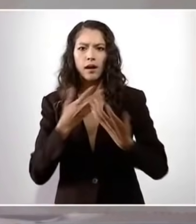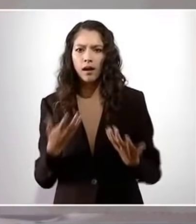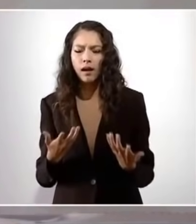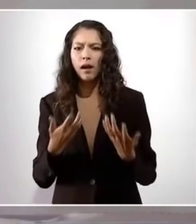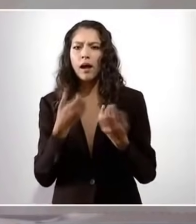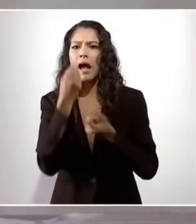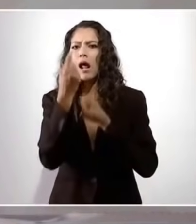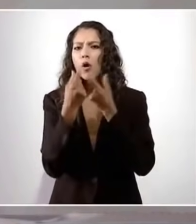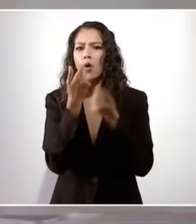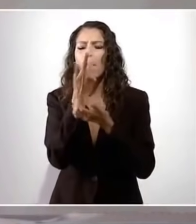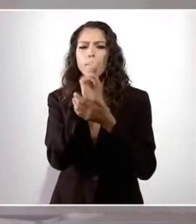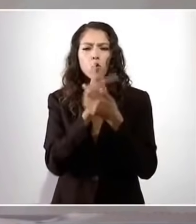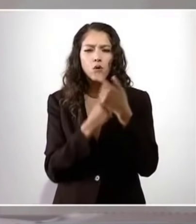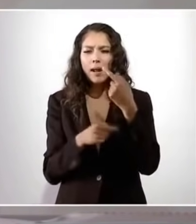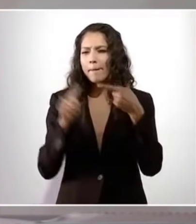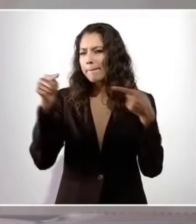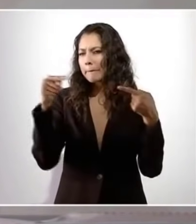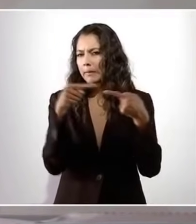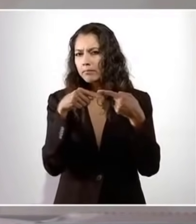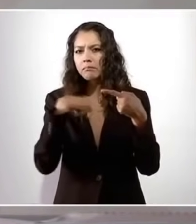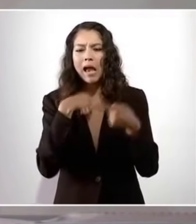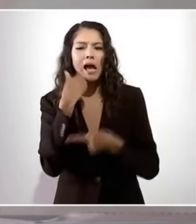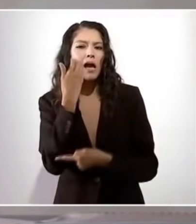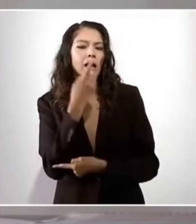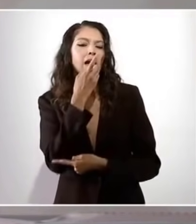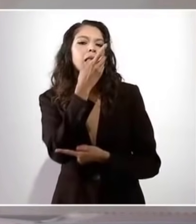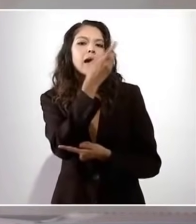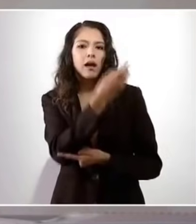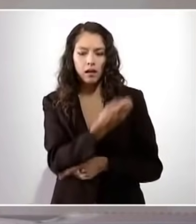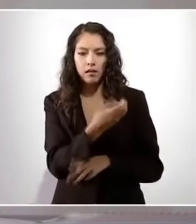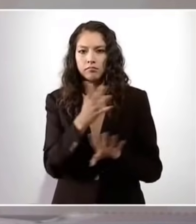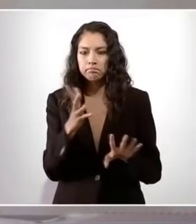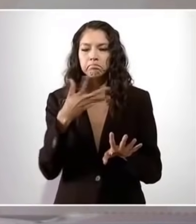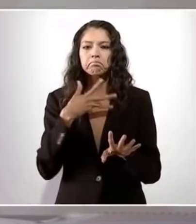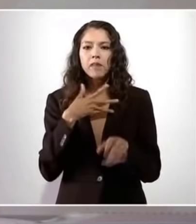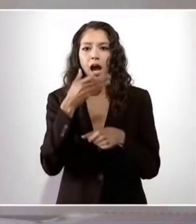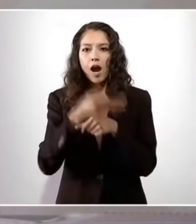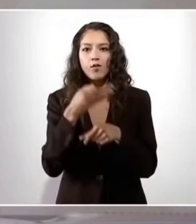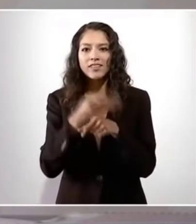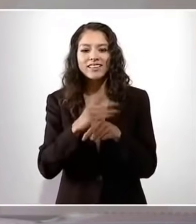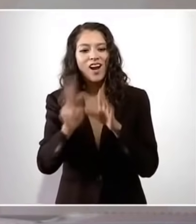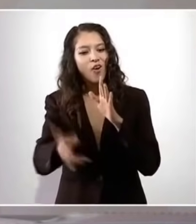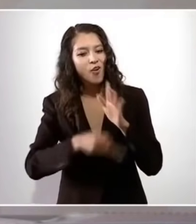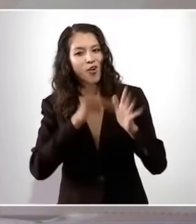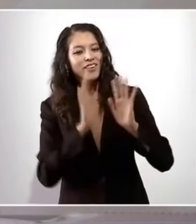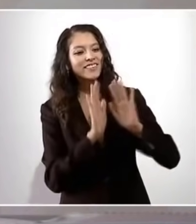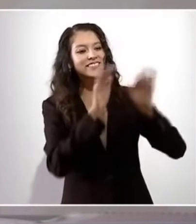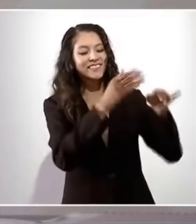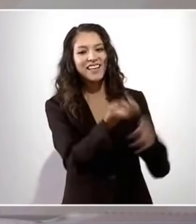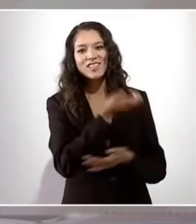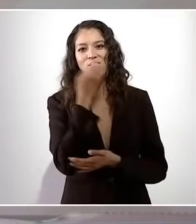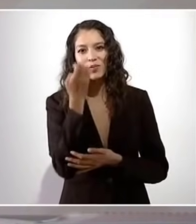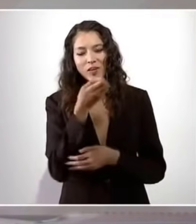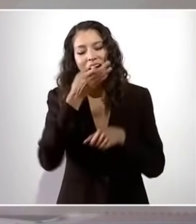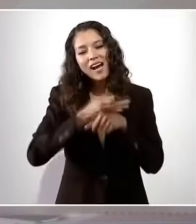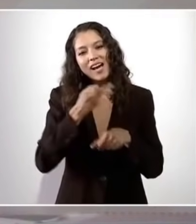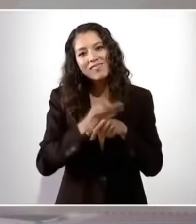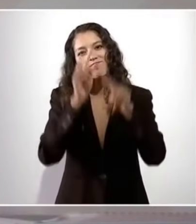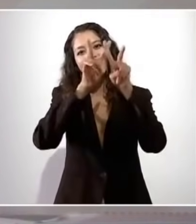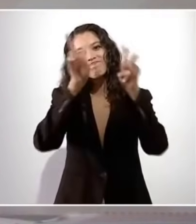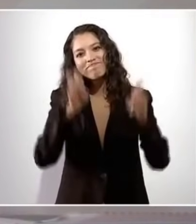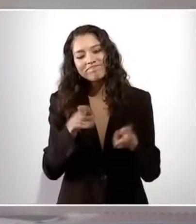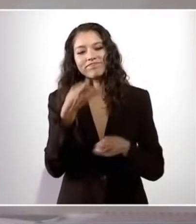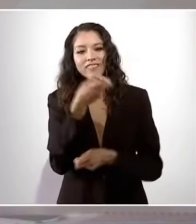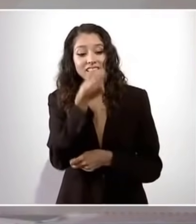son algunos programas. En primera, quiero comentarles que estamos con lo que es el regreso a clases, que es lo prioritario que tenemos ahorita